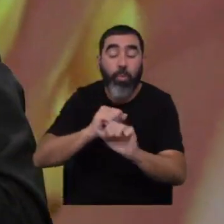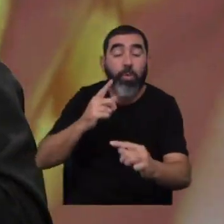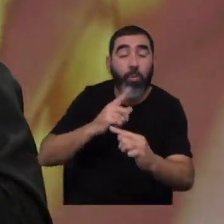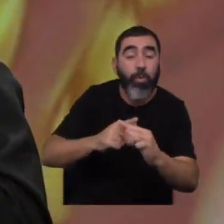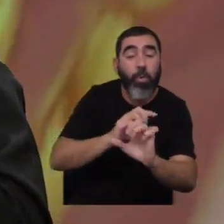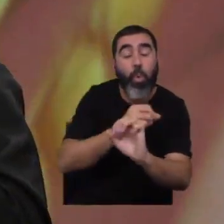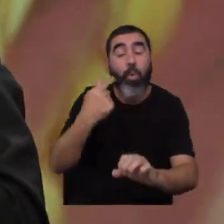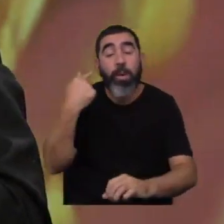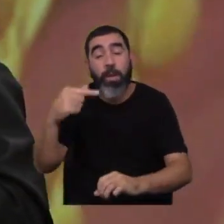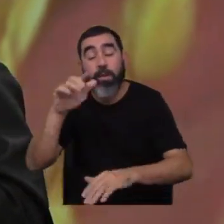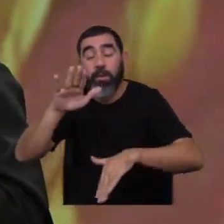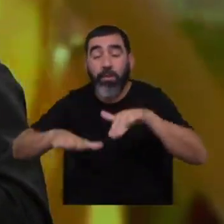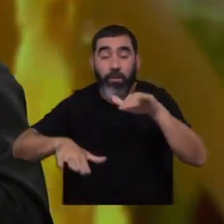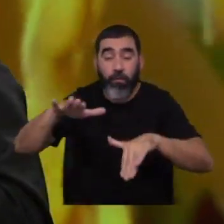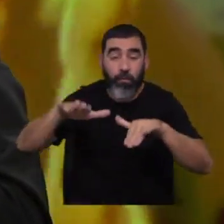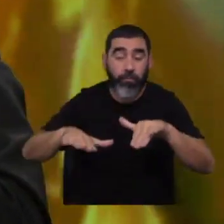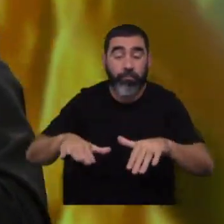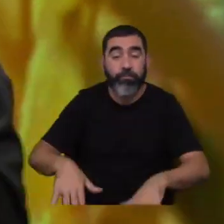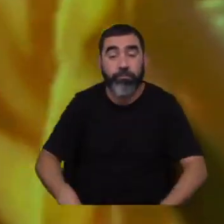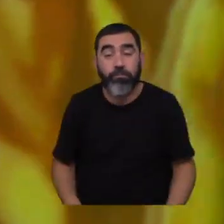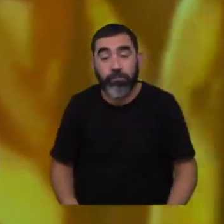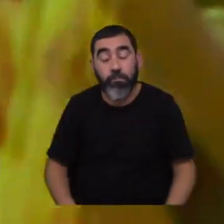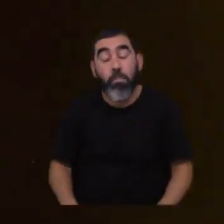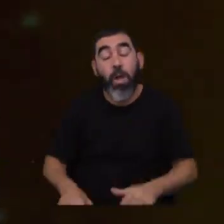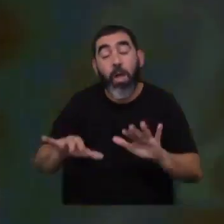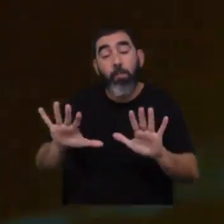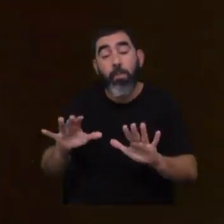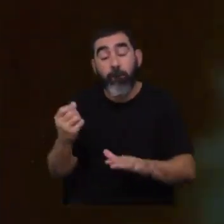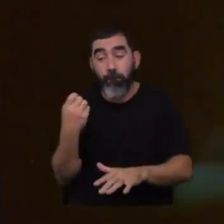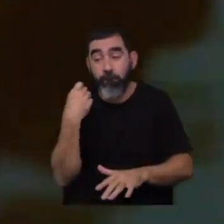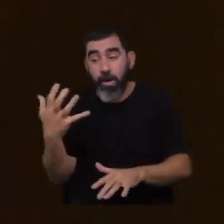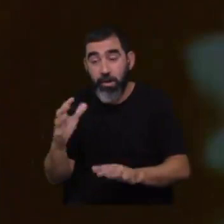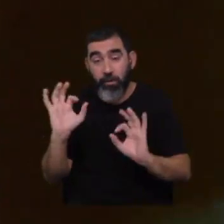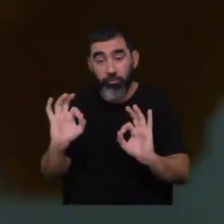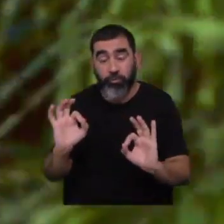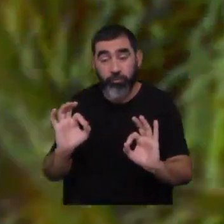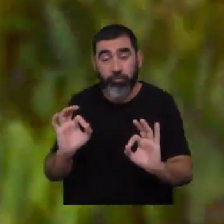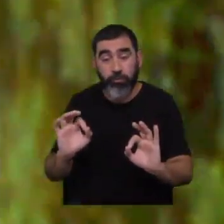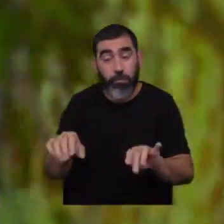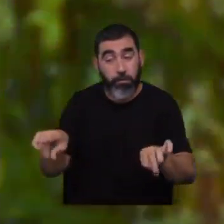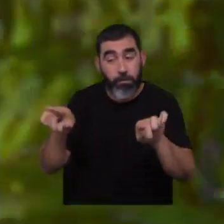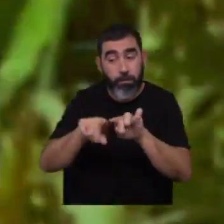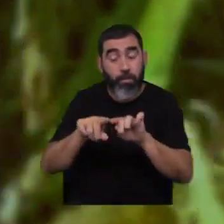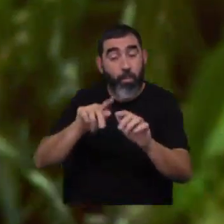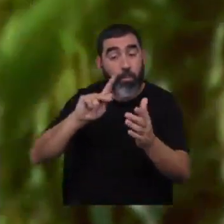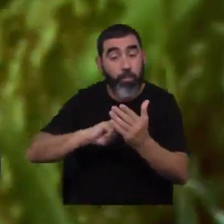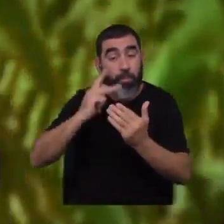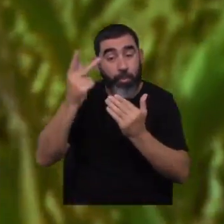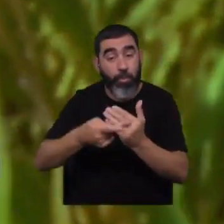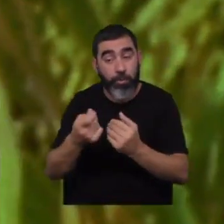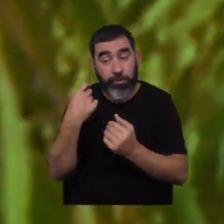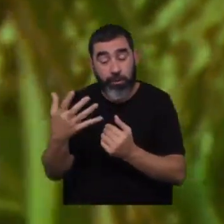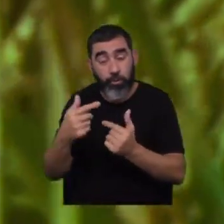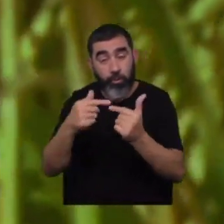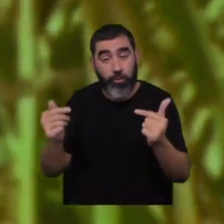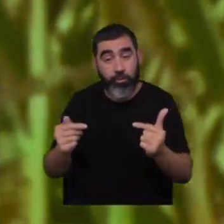o negativo, dependiendo un poco del proceso. Quizás esa validación, que yo te decía que era ese mismo proyecto de validación de un